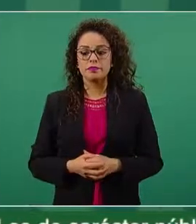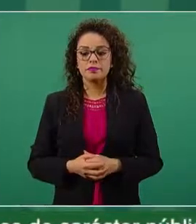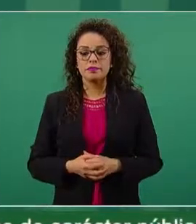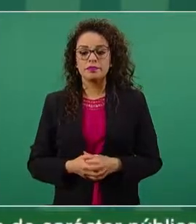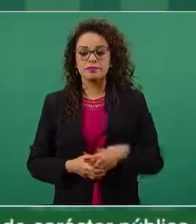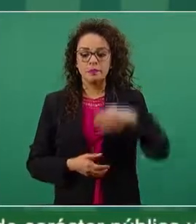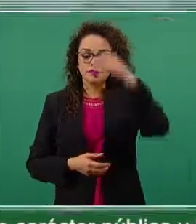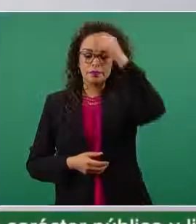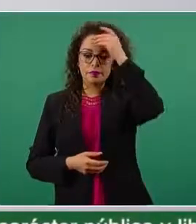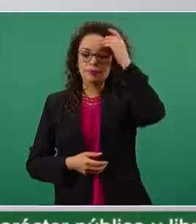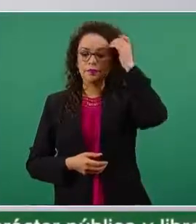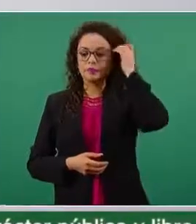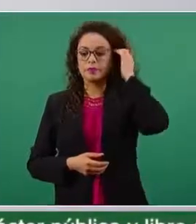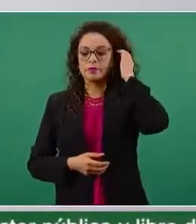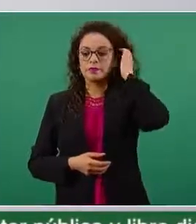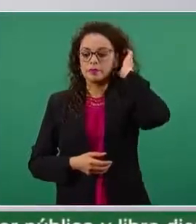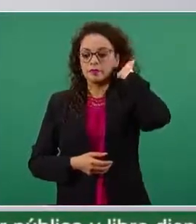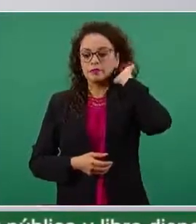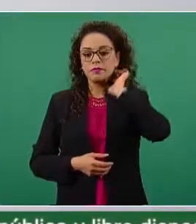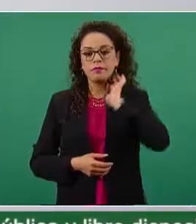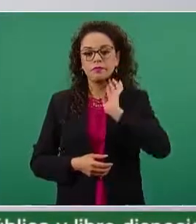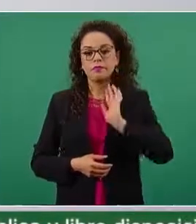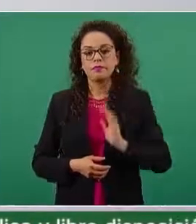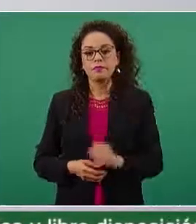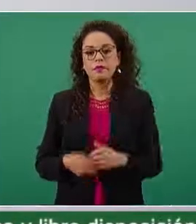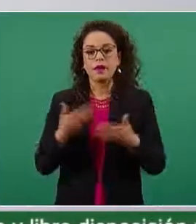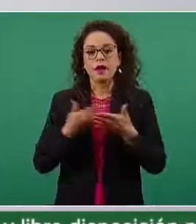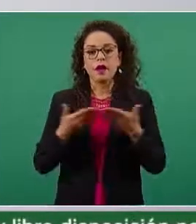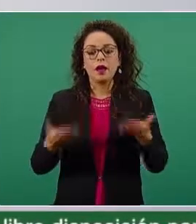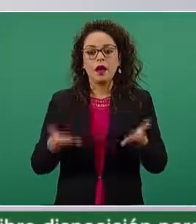Se está haciendo,